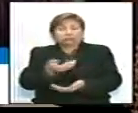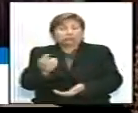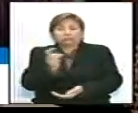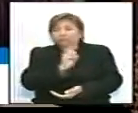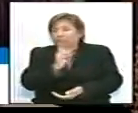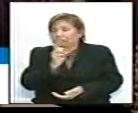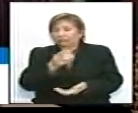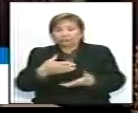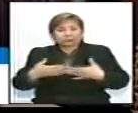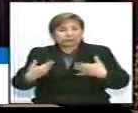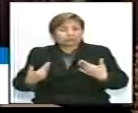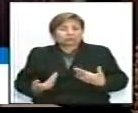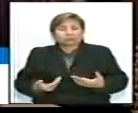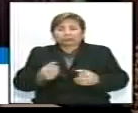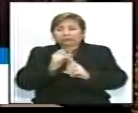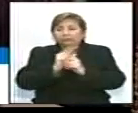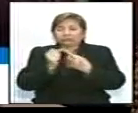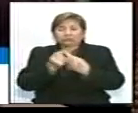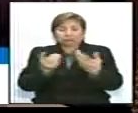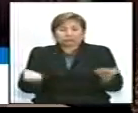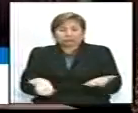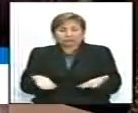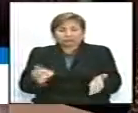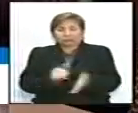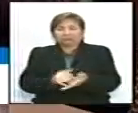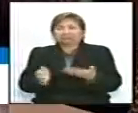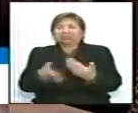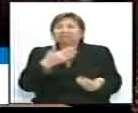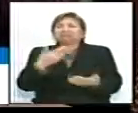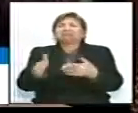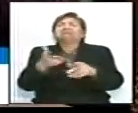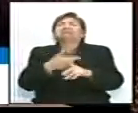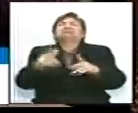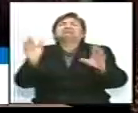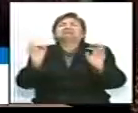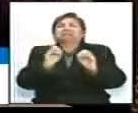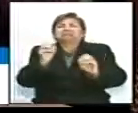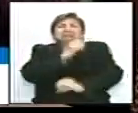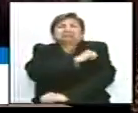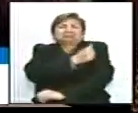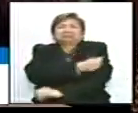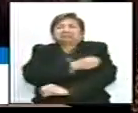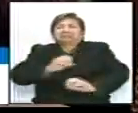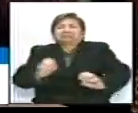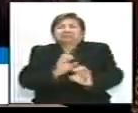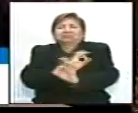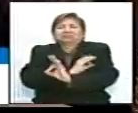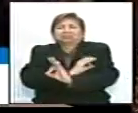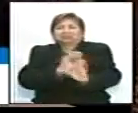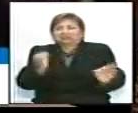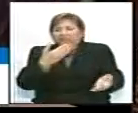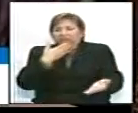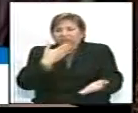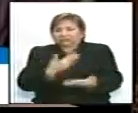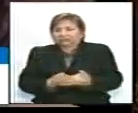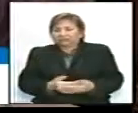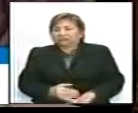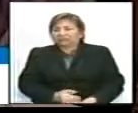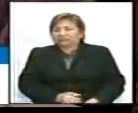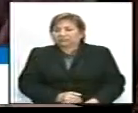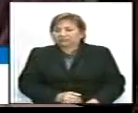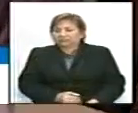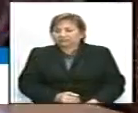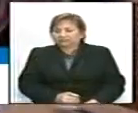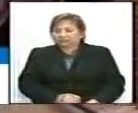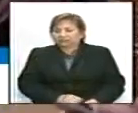puede ser posible que en nuestra sociedad peruana esté sucediendo eso a vista y paciencia, sin que ninguna autoridad haga lo que le corresponde. Muchas gracias, señor presidente. Gracias,